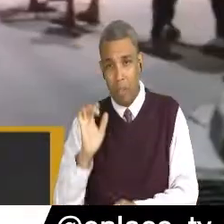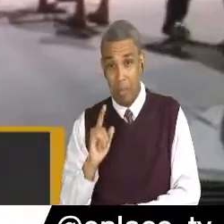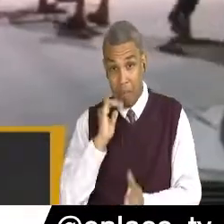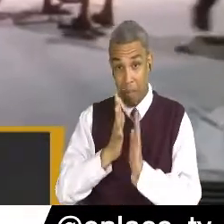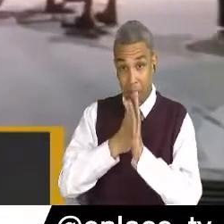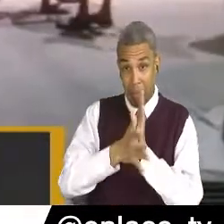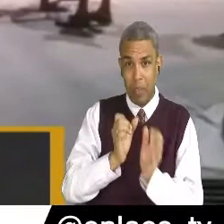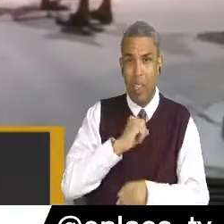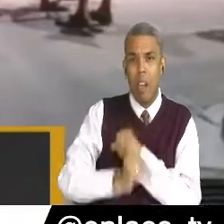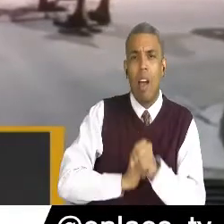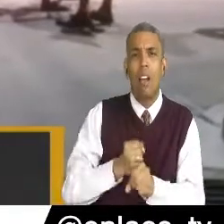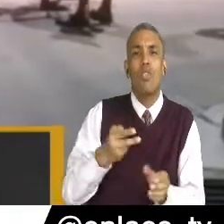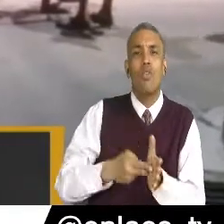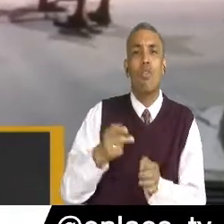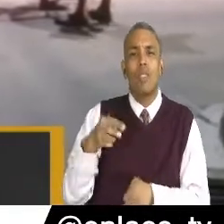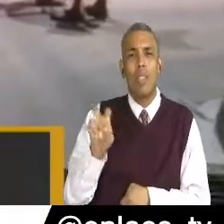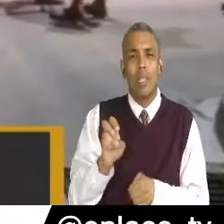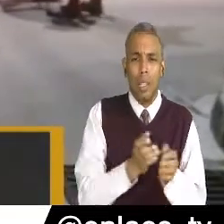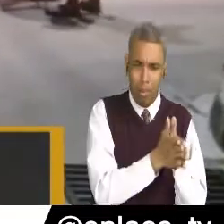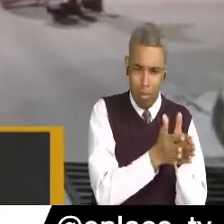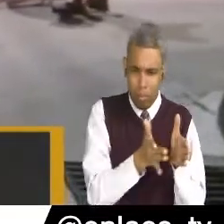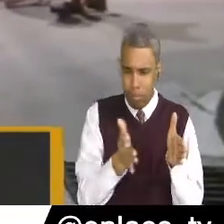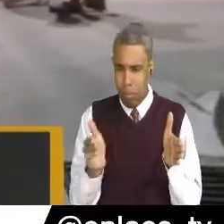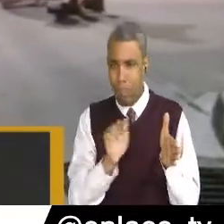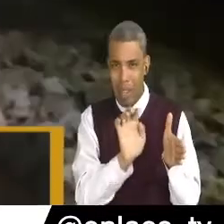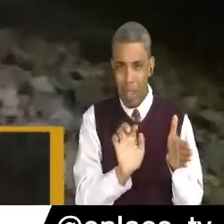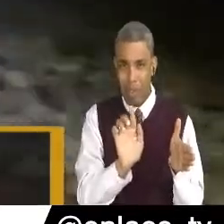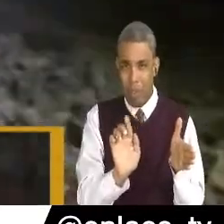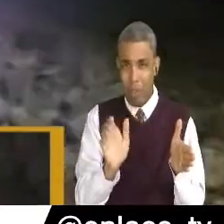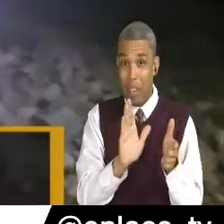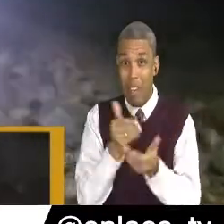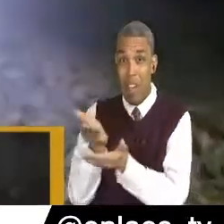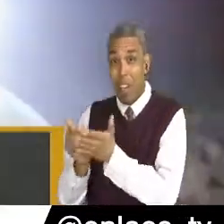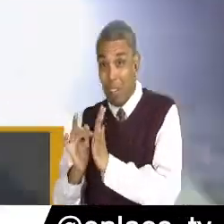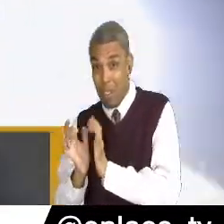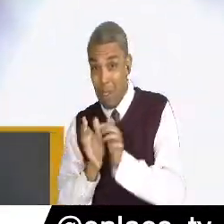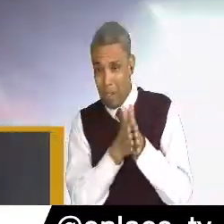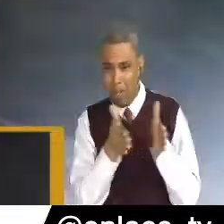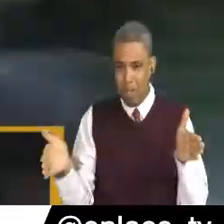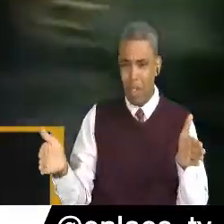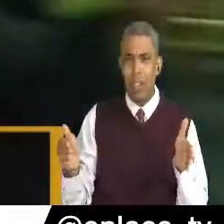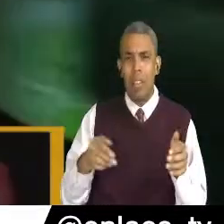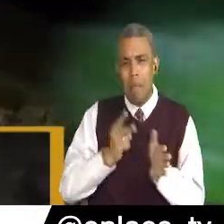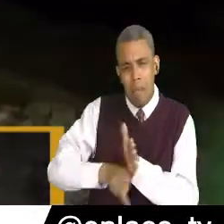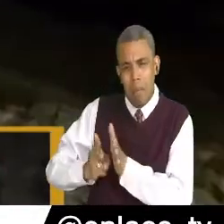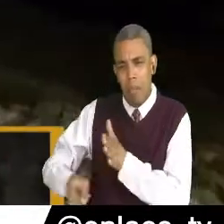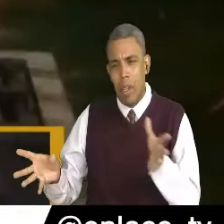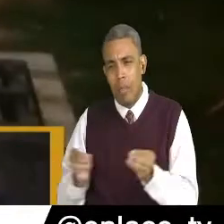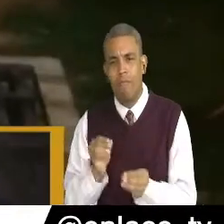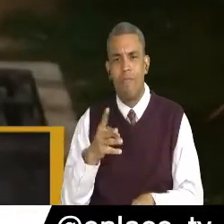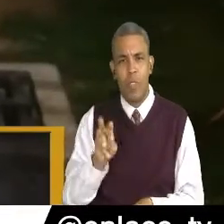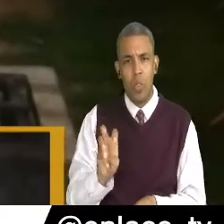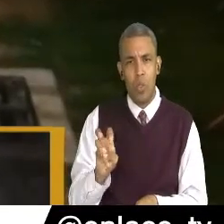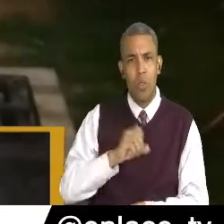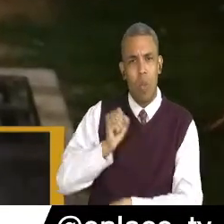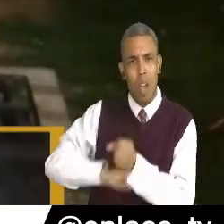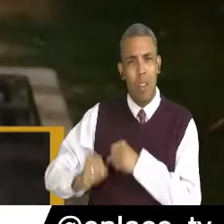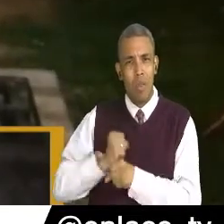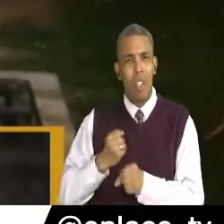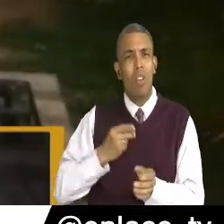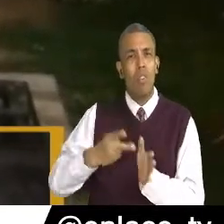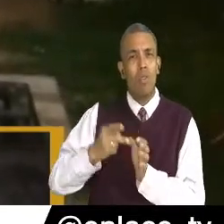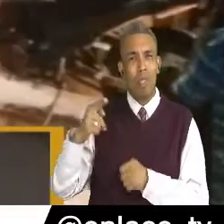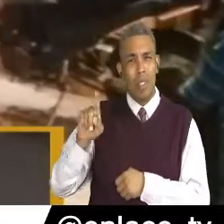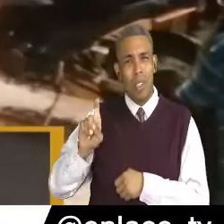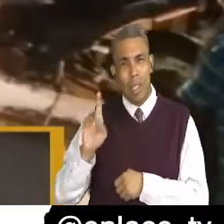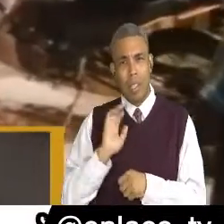año, 18 personas han sido asesinadas. Una cifra alarmante en comparación al año anterior, cuando a la fecha se presentaron 11